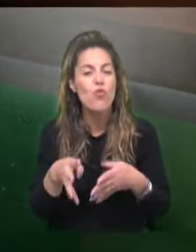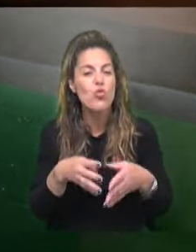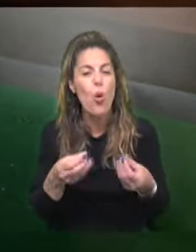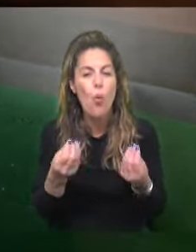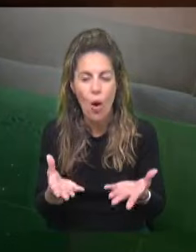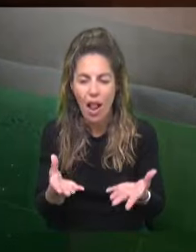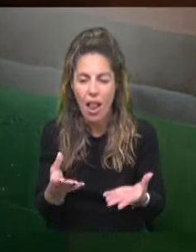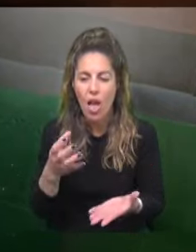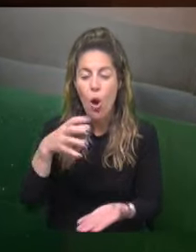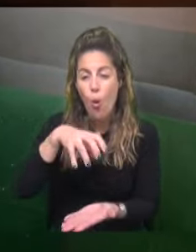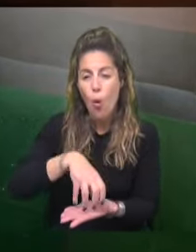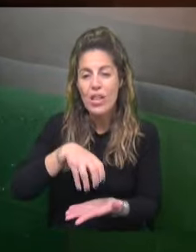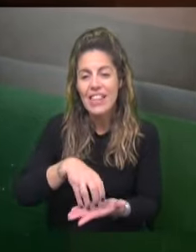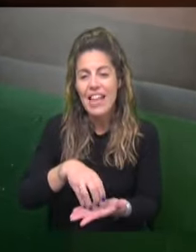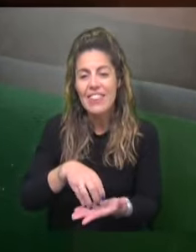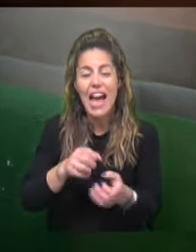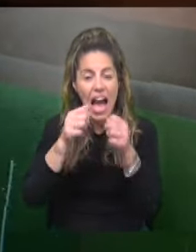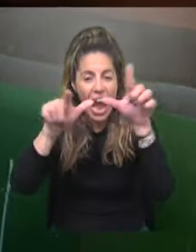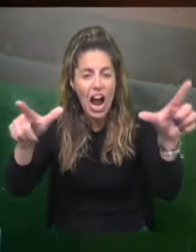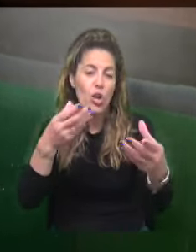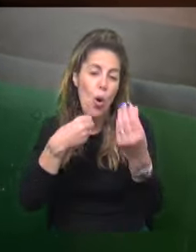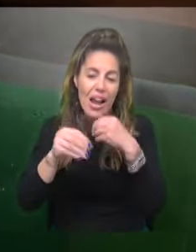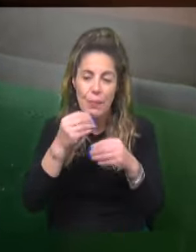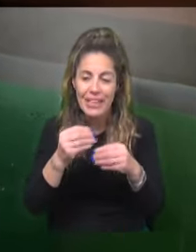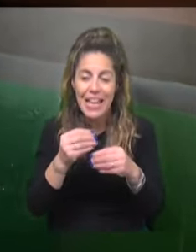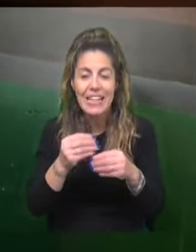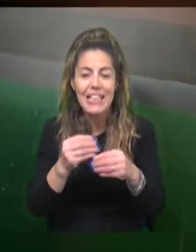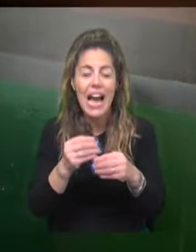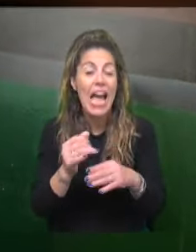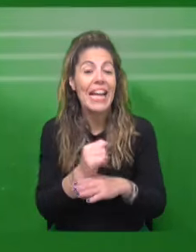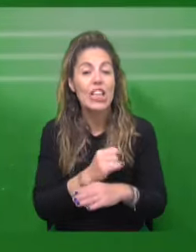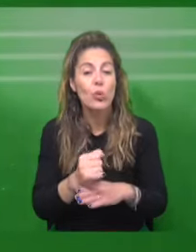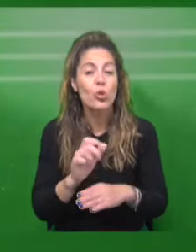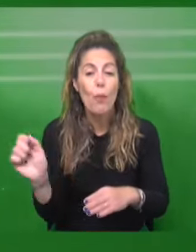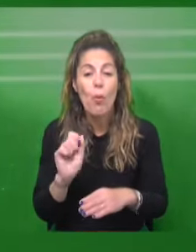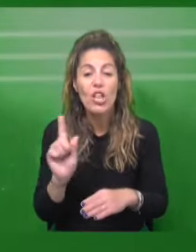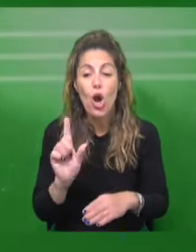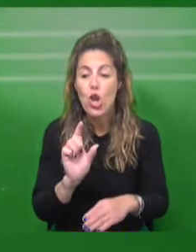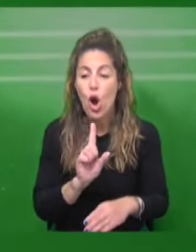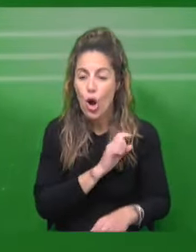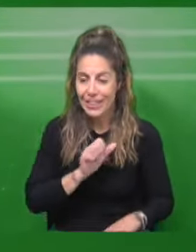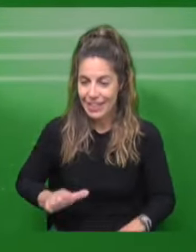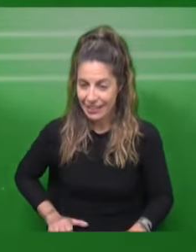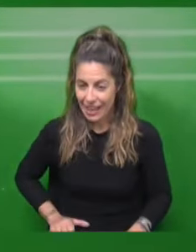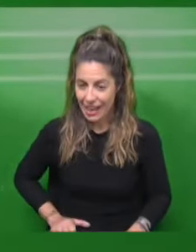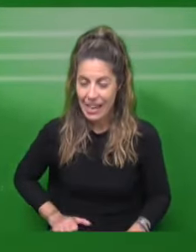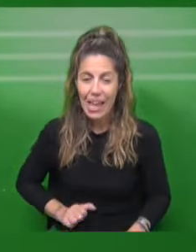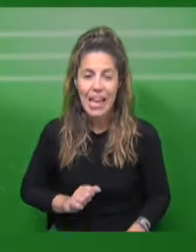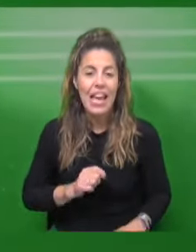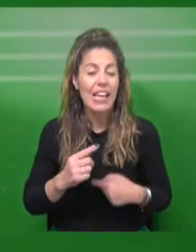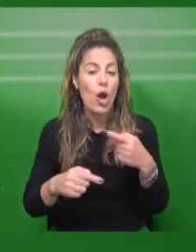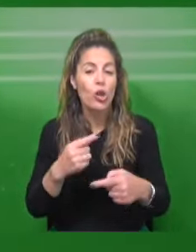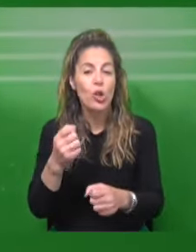bueno la unidad agroalimentaria metropolitana es un instituto público no Estatal que es quien continúa las